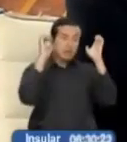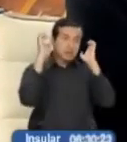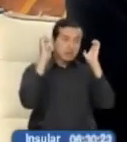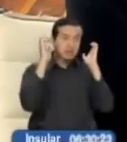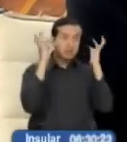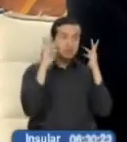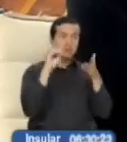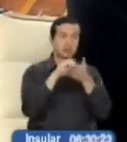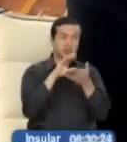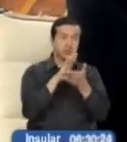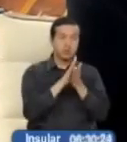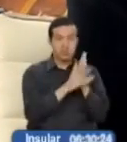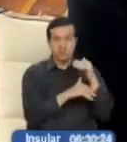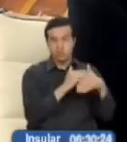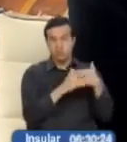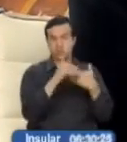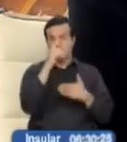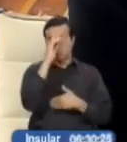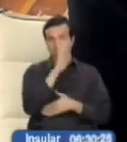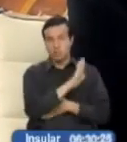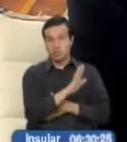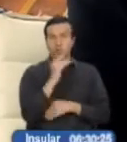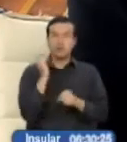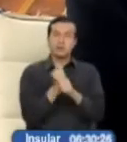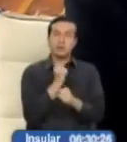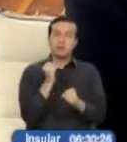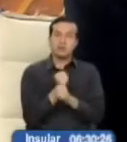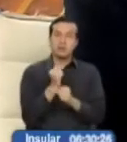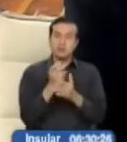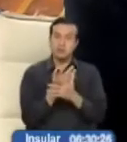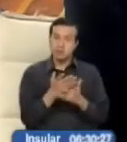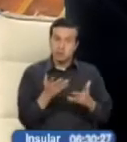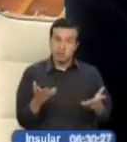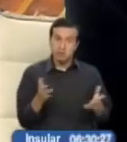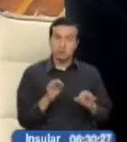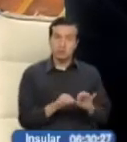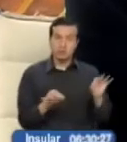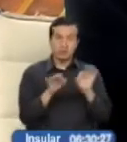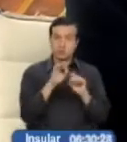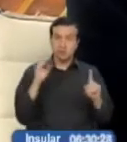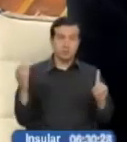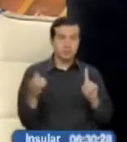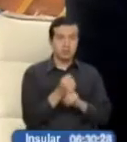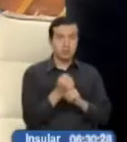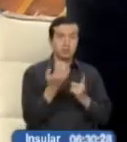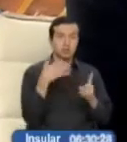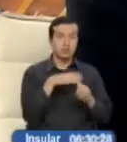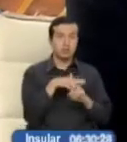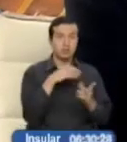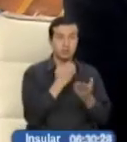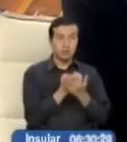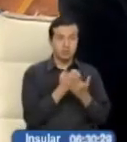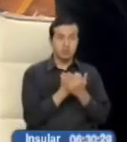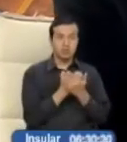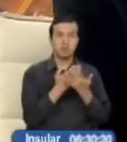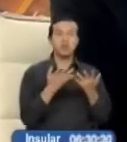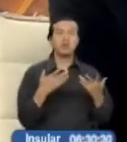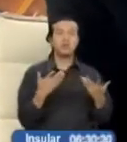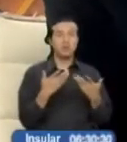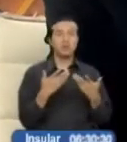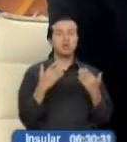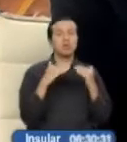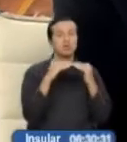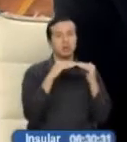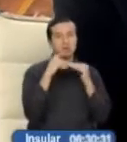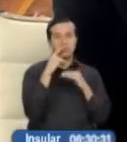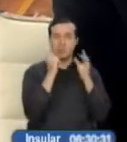que se convierten en política de Estado para trabajar en eso que tenemos que lograr todos: inclusión económica, movilidad social, equidad